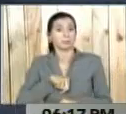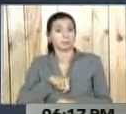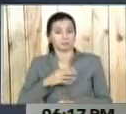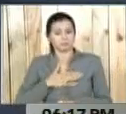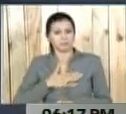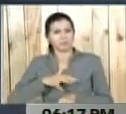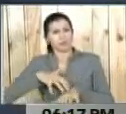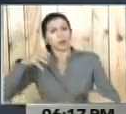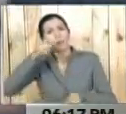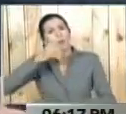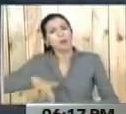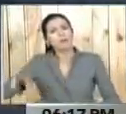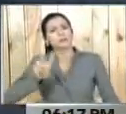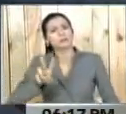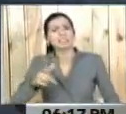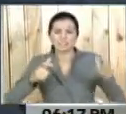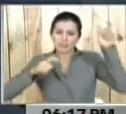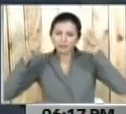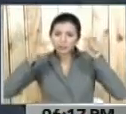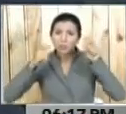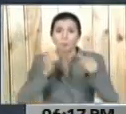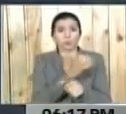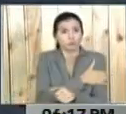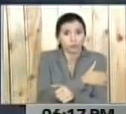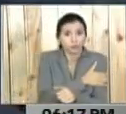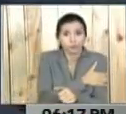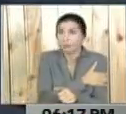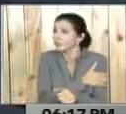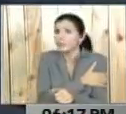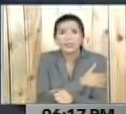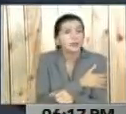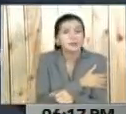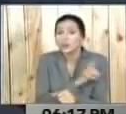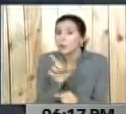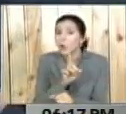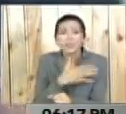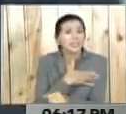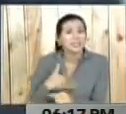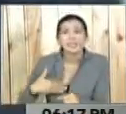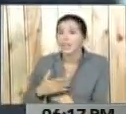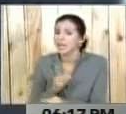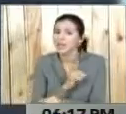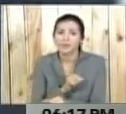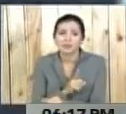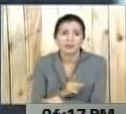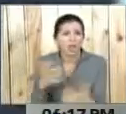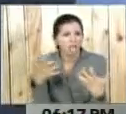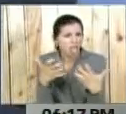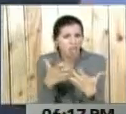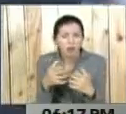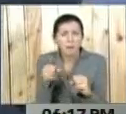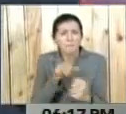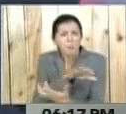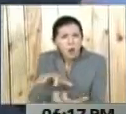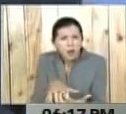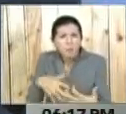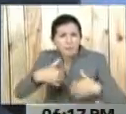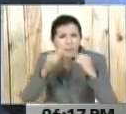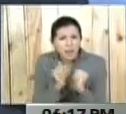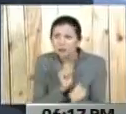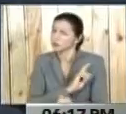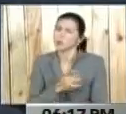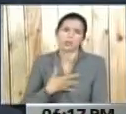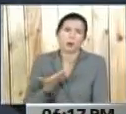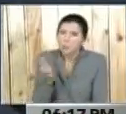gran mayoría del pueblo venezolano, chavistas y opositores, no están llamados a irse por ese sendero de la violencia y de la muerte.